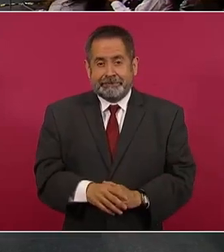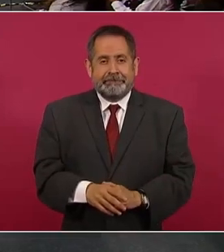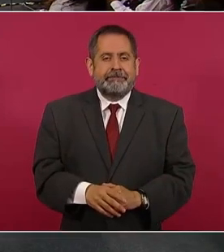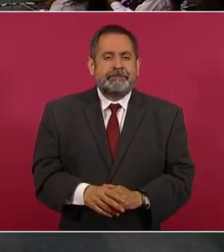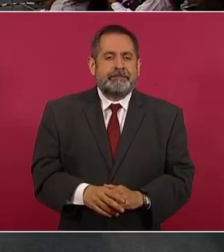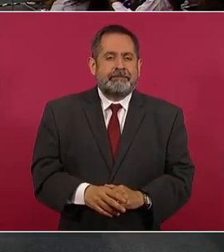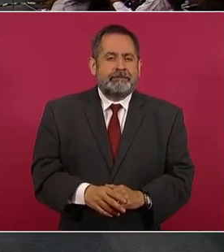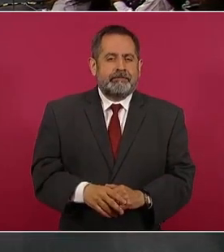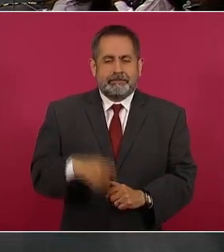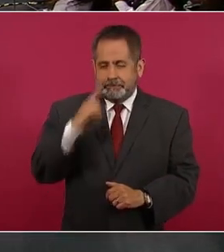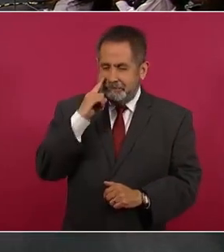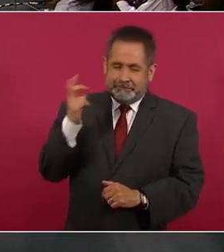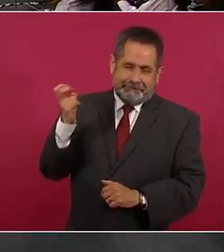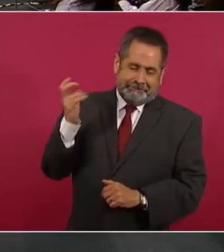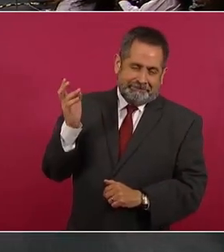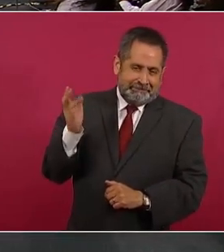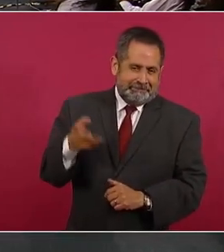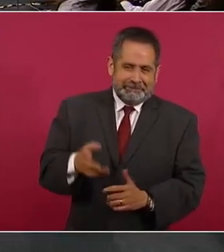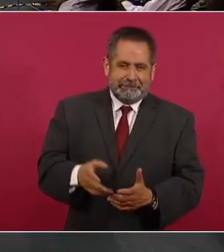Aquí está.